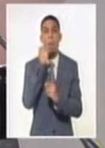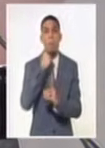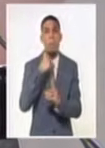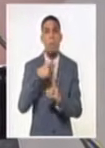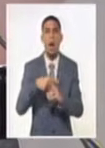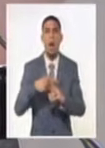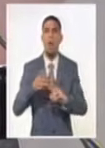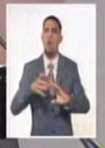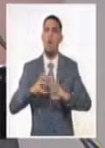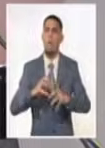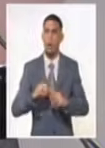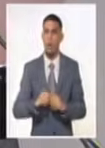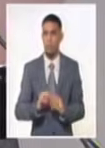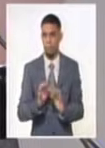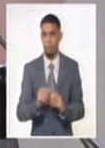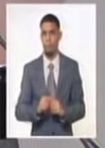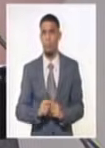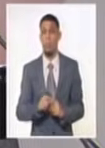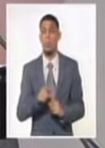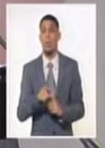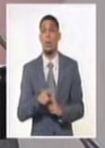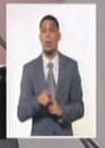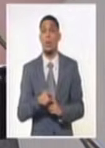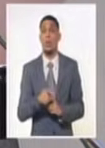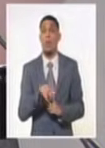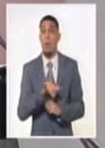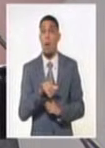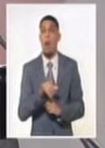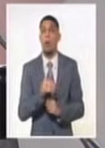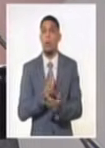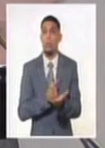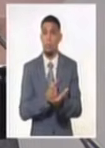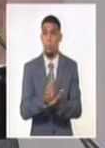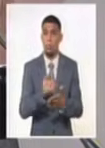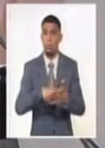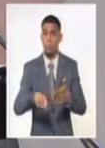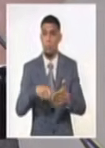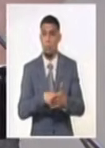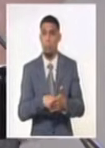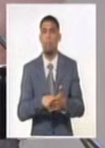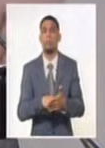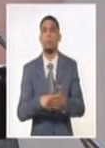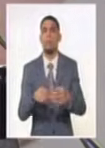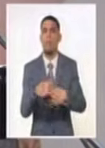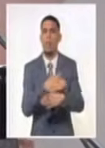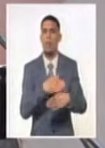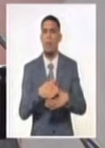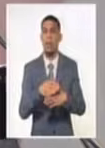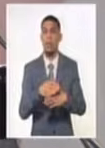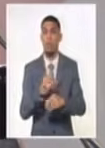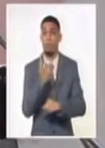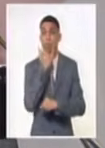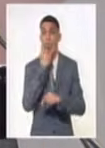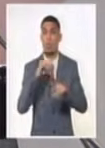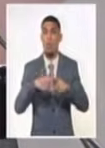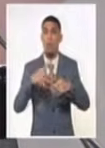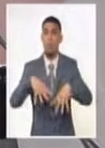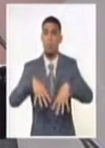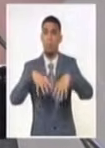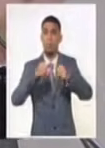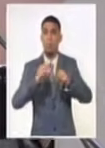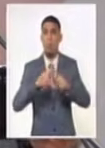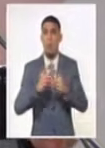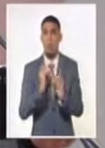no es sencillo en un contexto donde efectivamente hay serias dificultades electroenergéticas por las causas que sabemos. No es